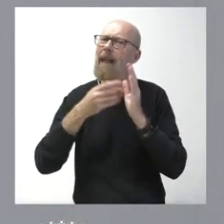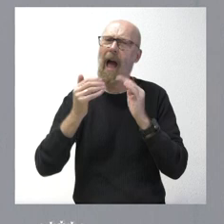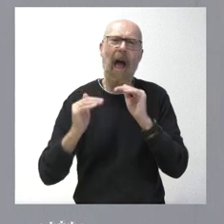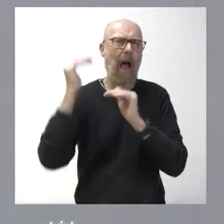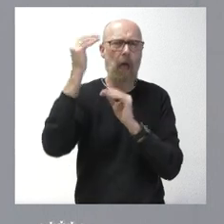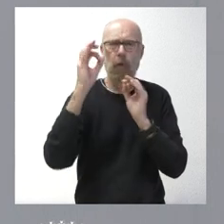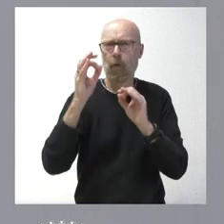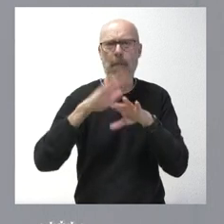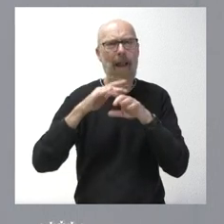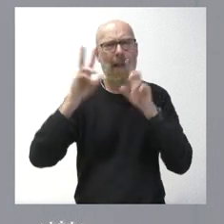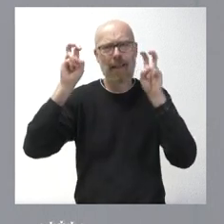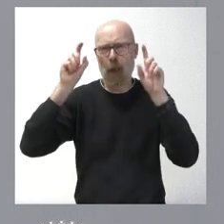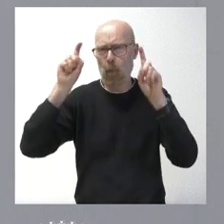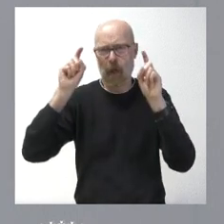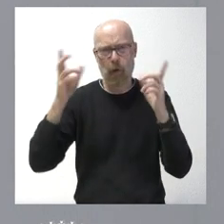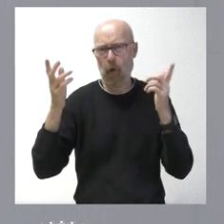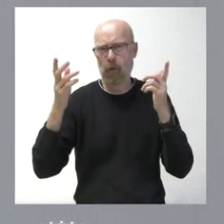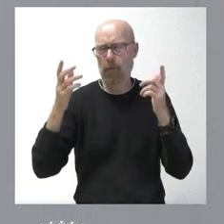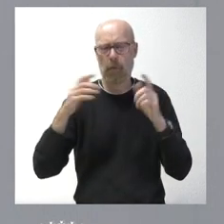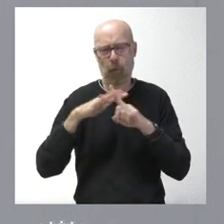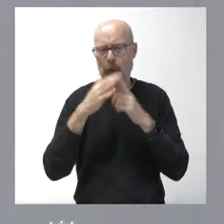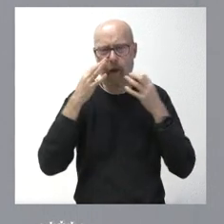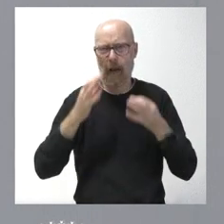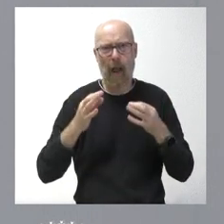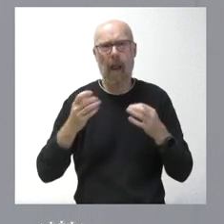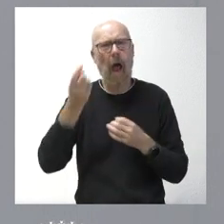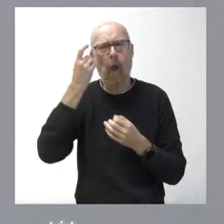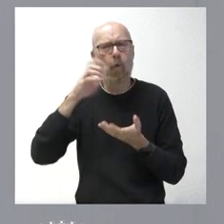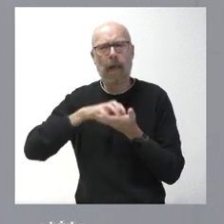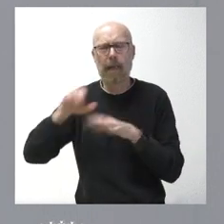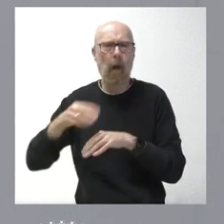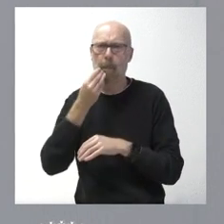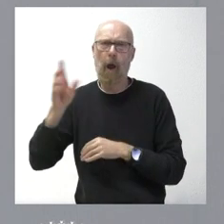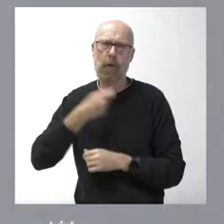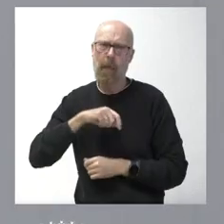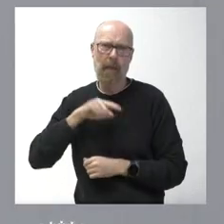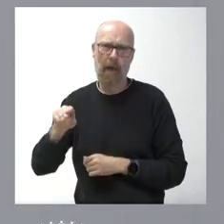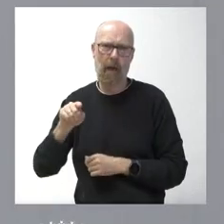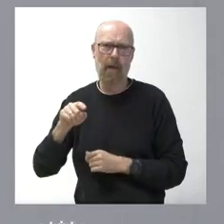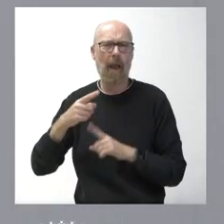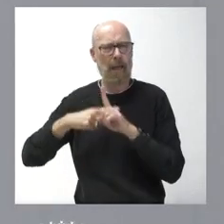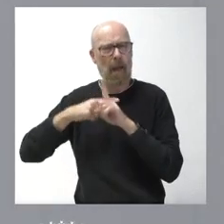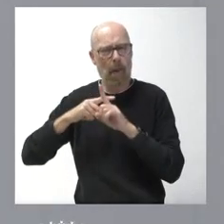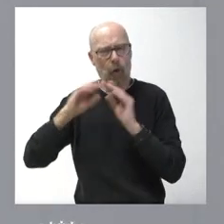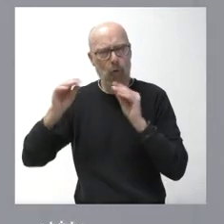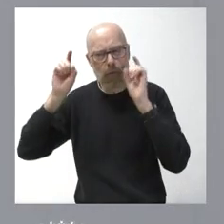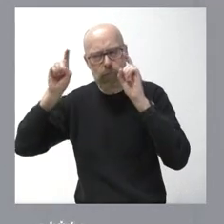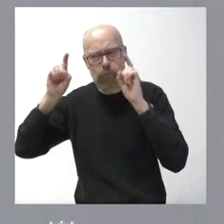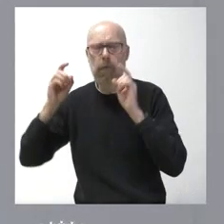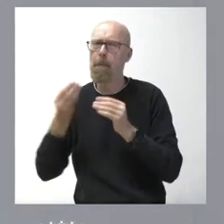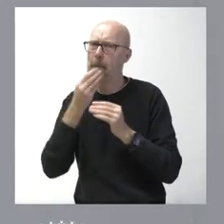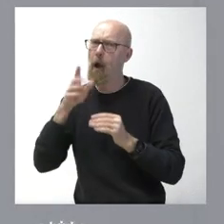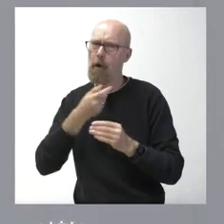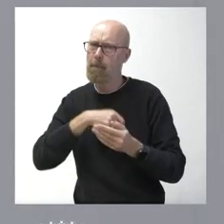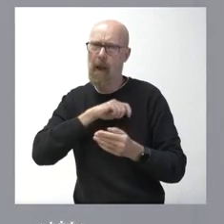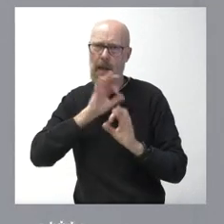educación de Esta es una realidad los alumnos de Castilla de León son los mejores de España y además su nivel de cualificaciones más alto de España y es verdad que